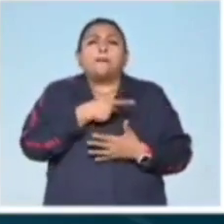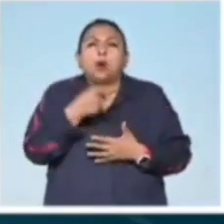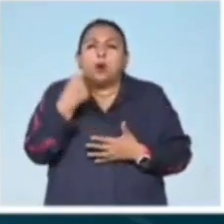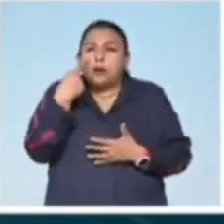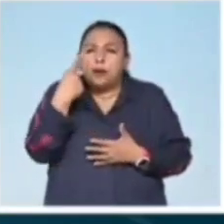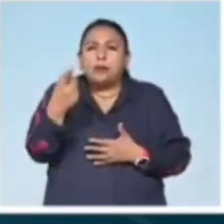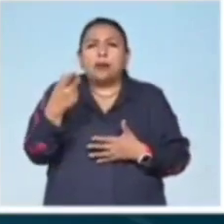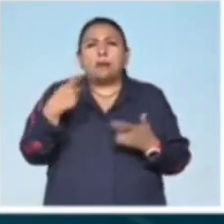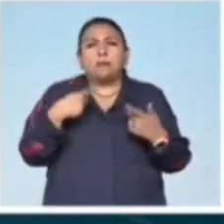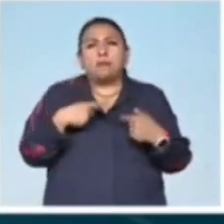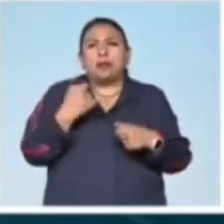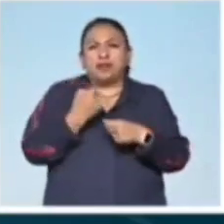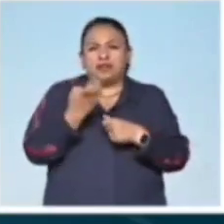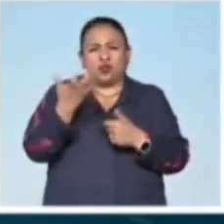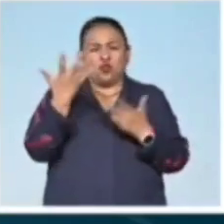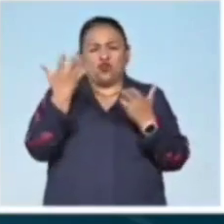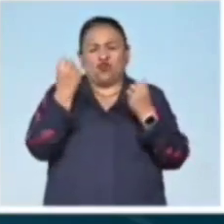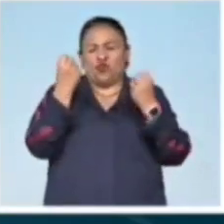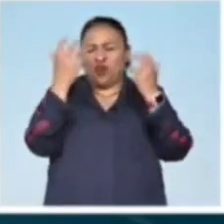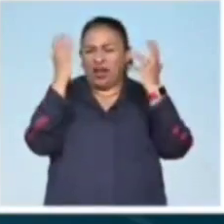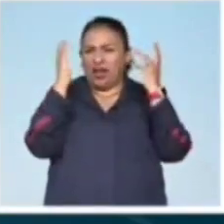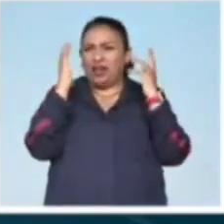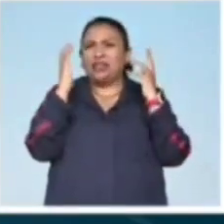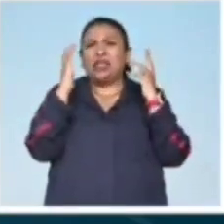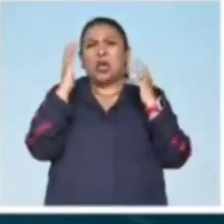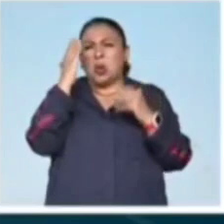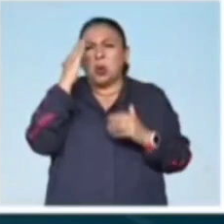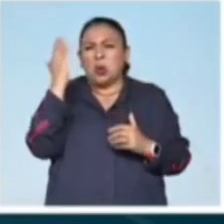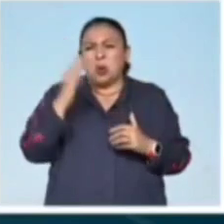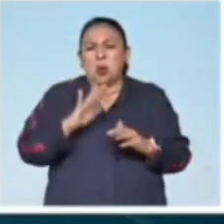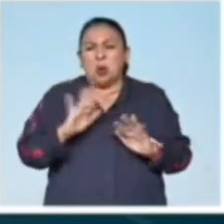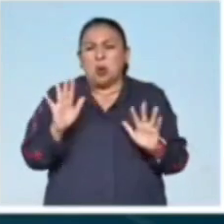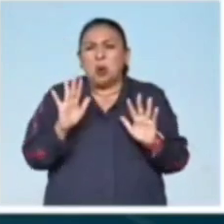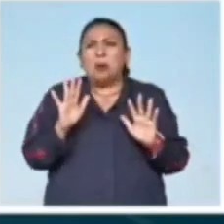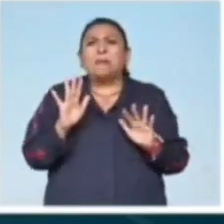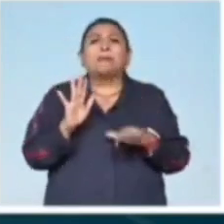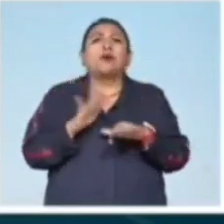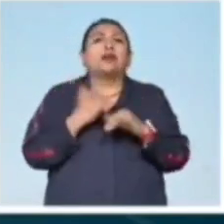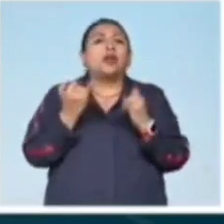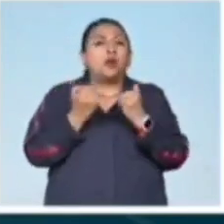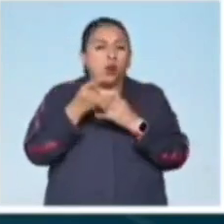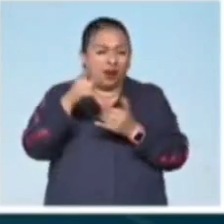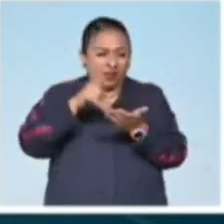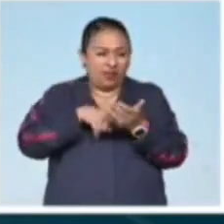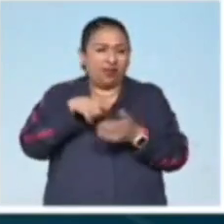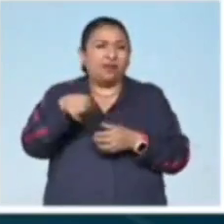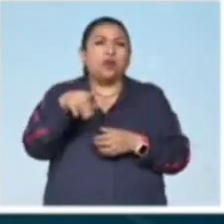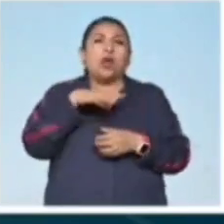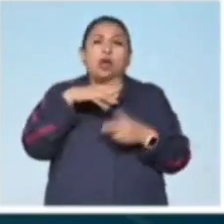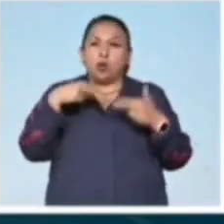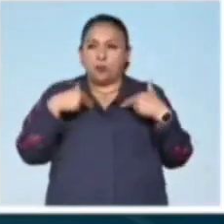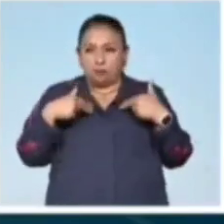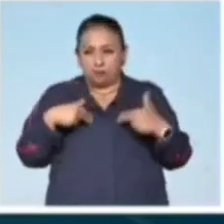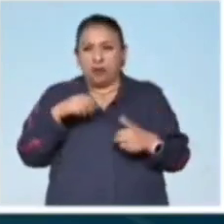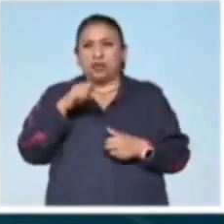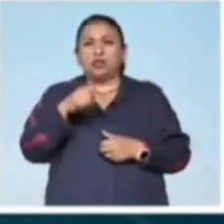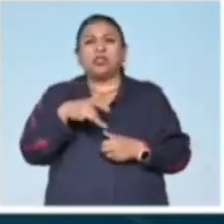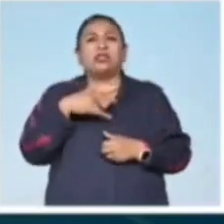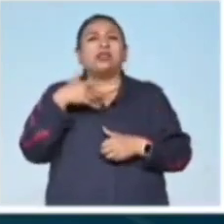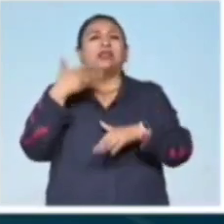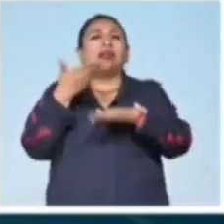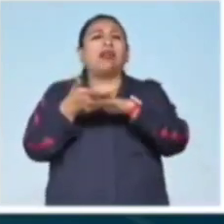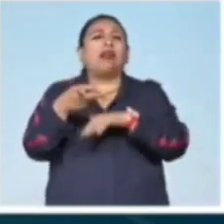estos personajes tremendos que hacen cosas atroces? Porque también tienen un lado de humanidad